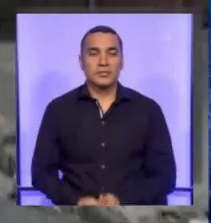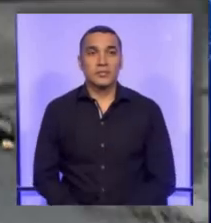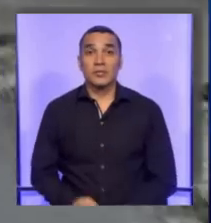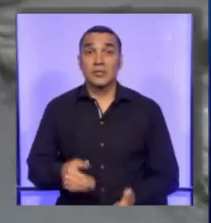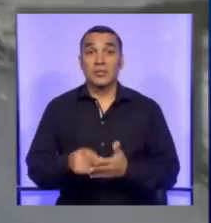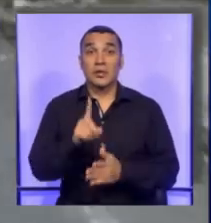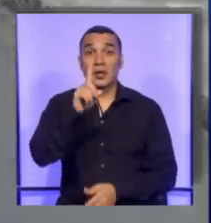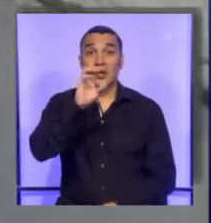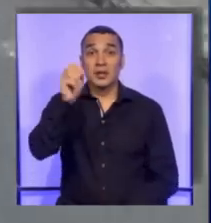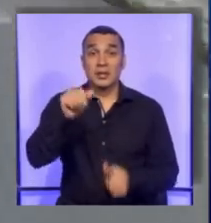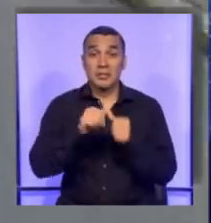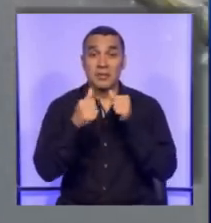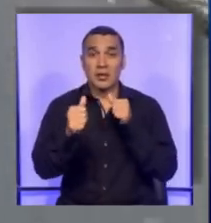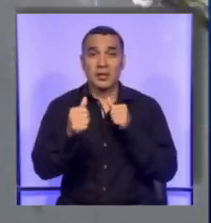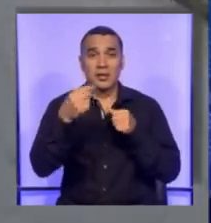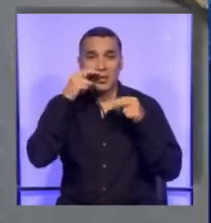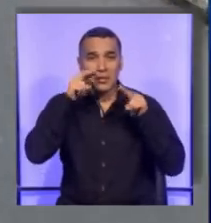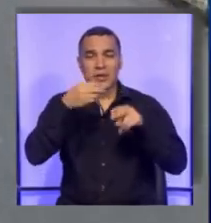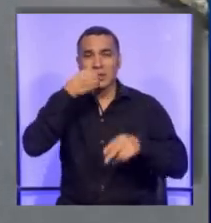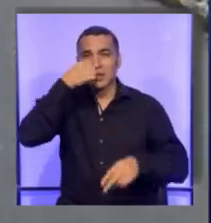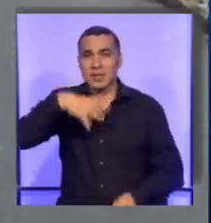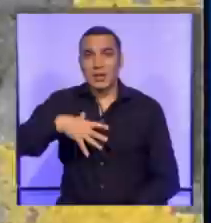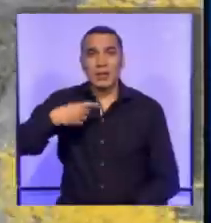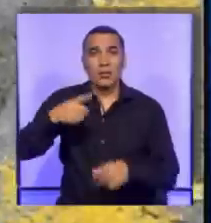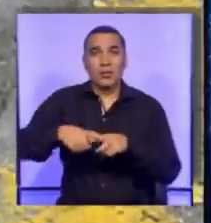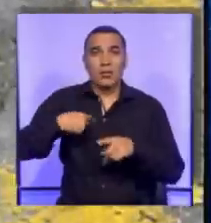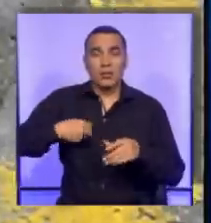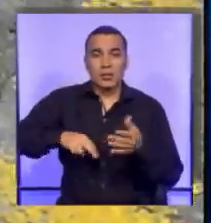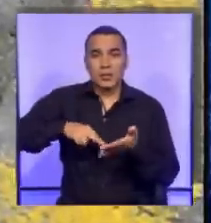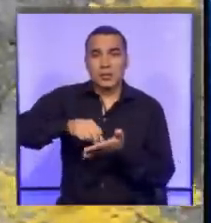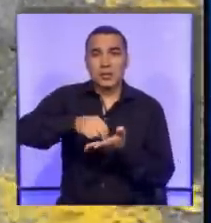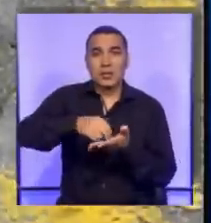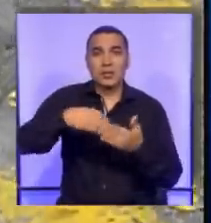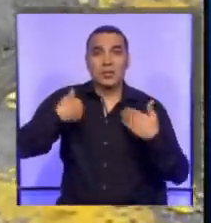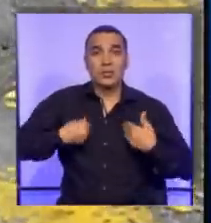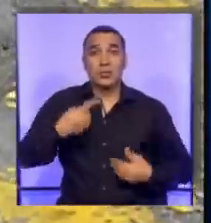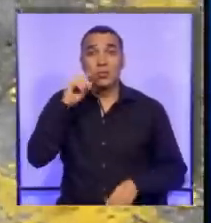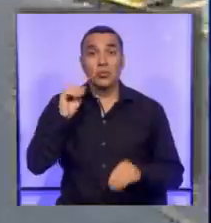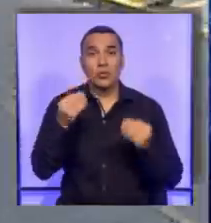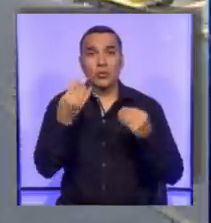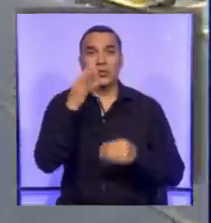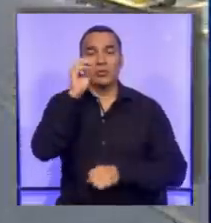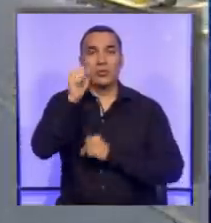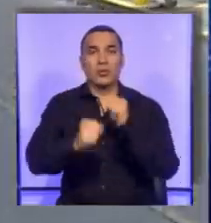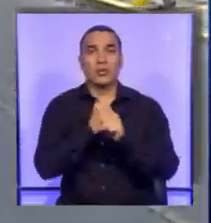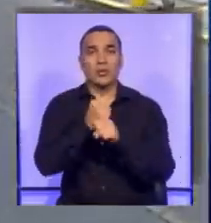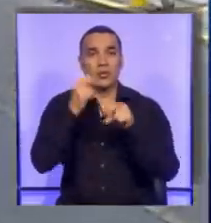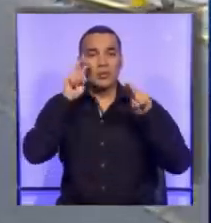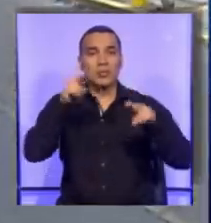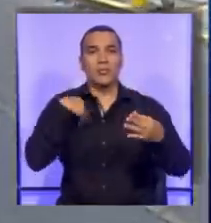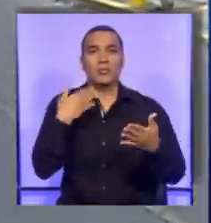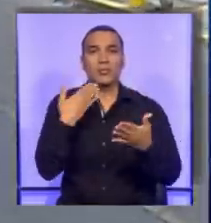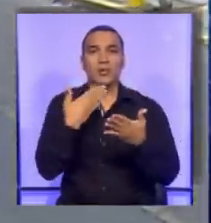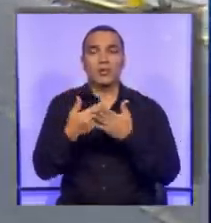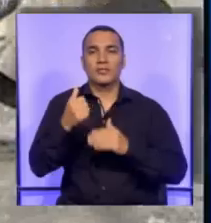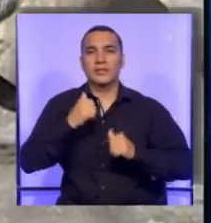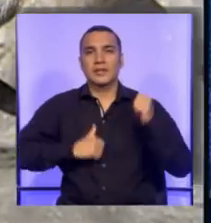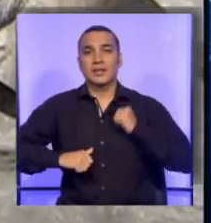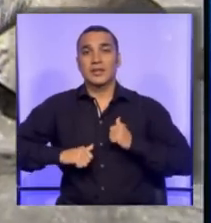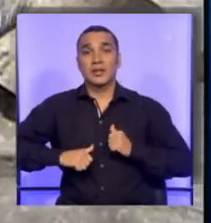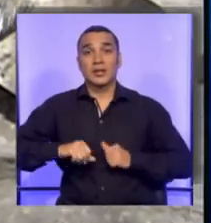De 100 metros más o menos, las huellas de la sangre que a borbotones manara del cuerpo de un joven de 19 años de edad se veían como prueba macabra de una triste agonía por